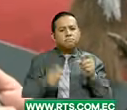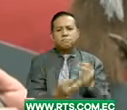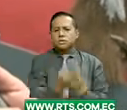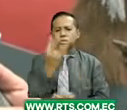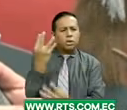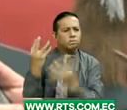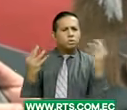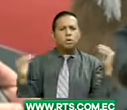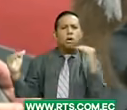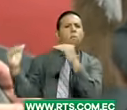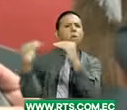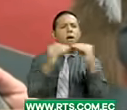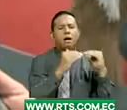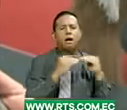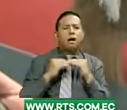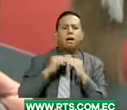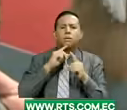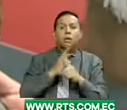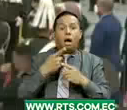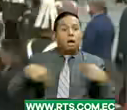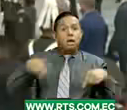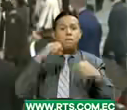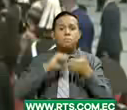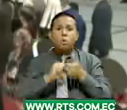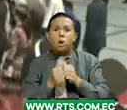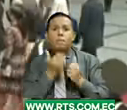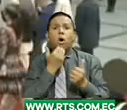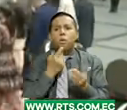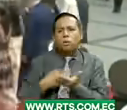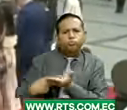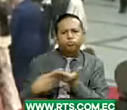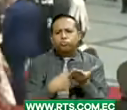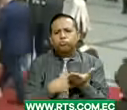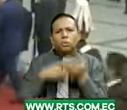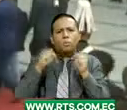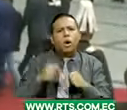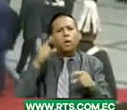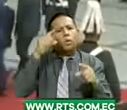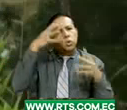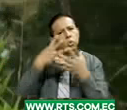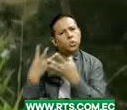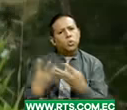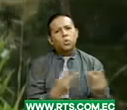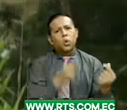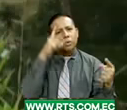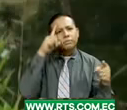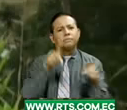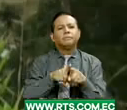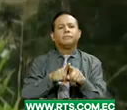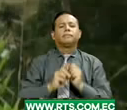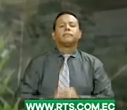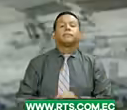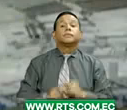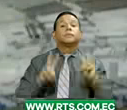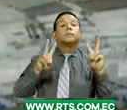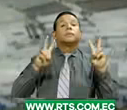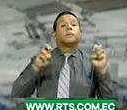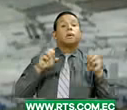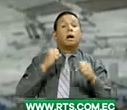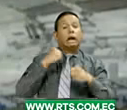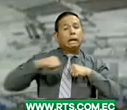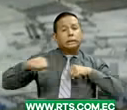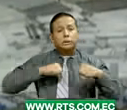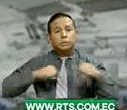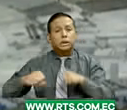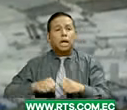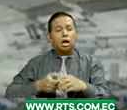del país y encontrar soluciones. Sin embargo, son conscientes que temas álgidos como la actividad minera y petrolera podrían convertirse en